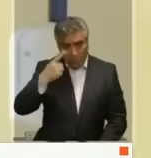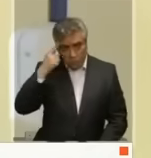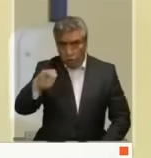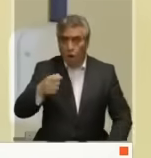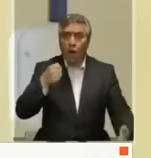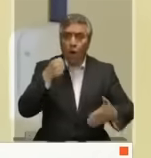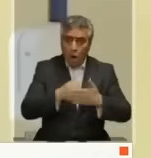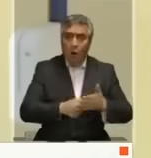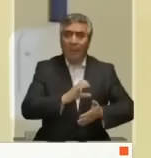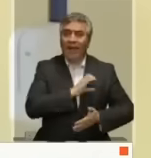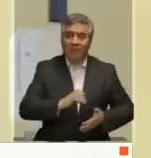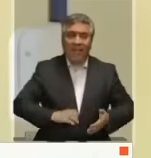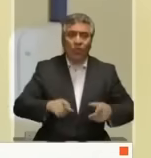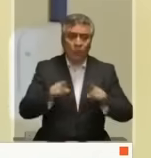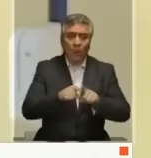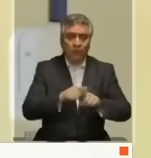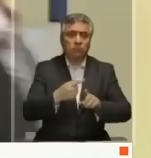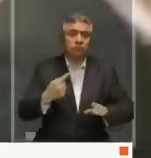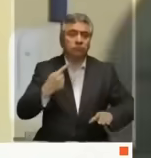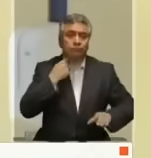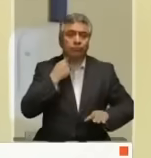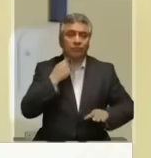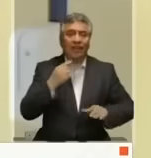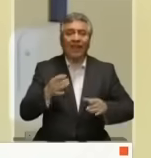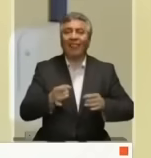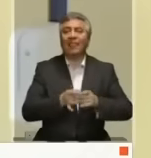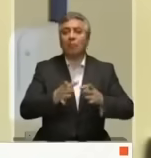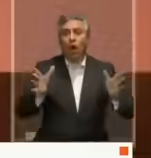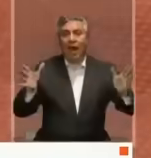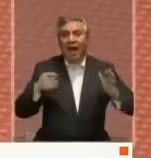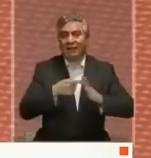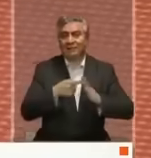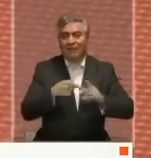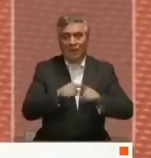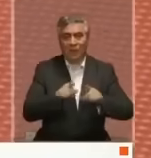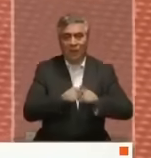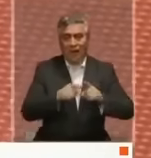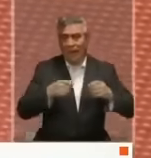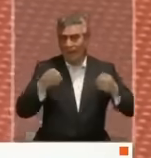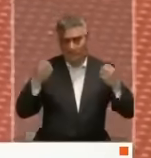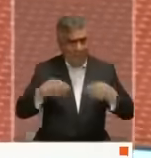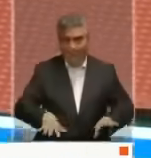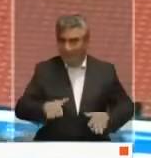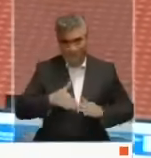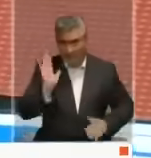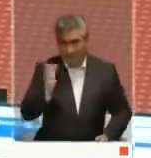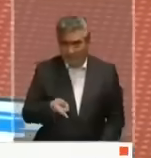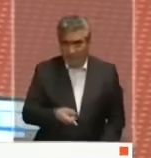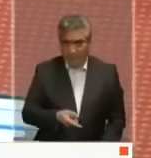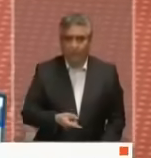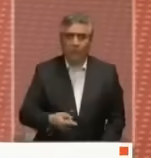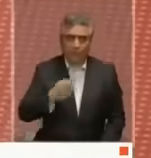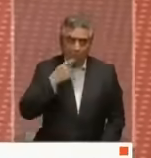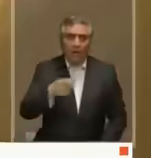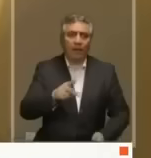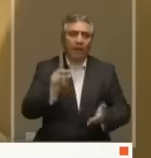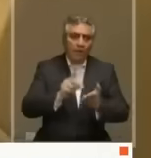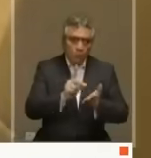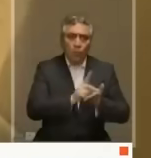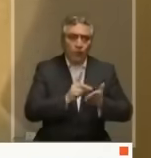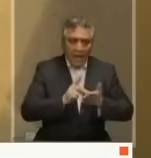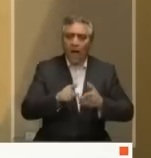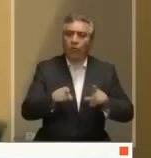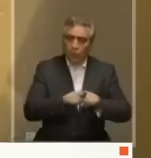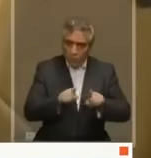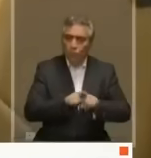Estado fue la derrota más profunda que ha tenido la democracia en la historia de nuestro país. El cruce será solo horas que los diputados sometan a votación un proyecto